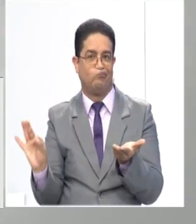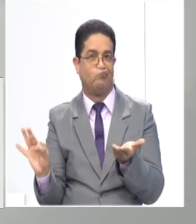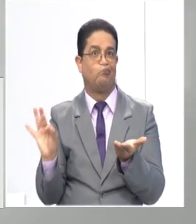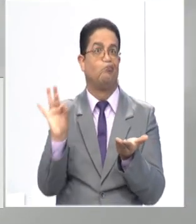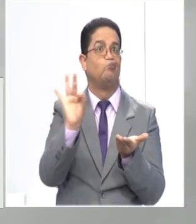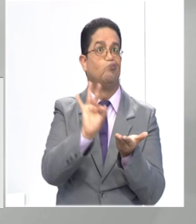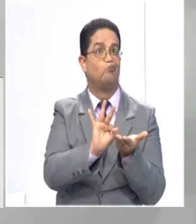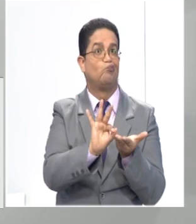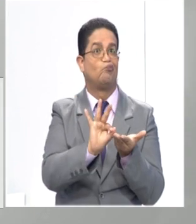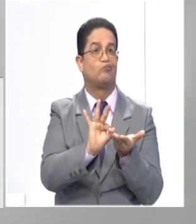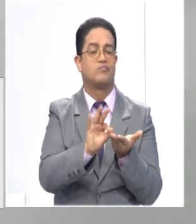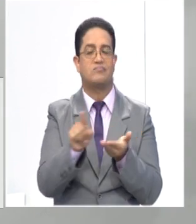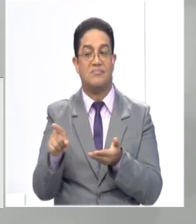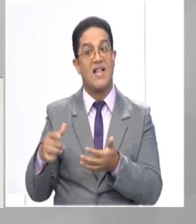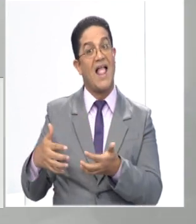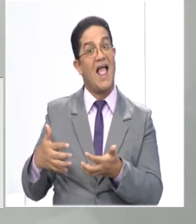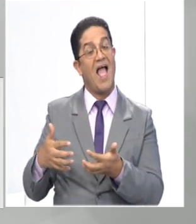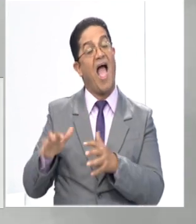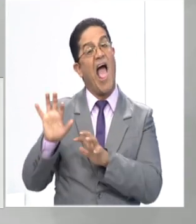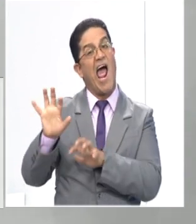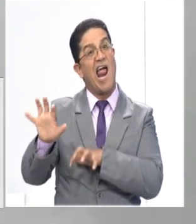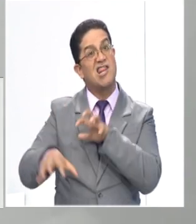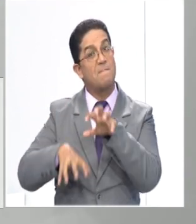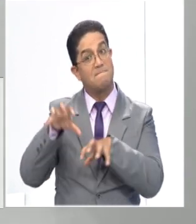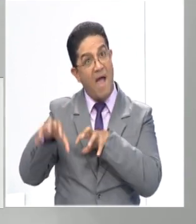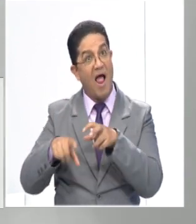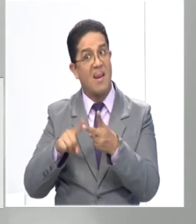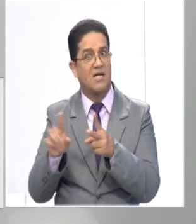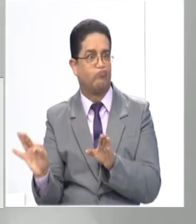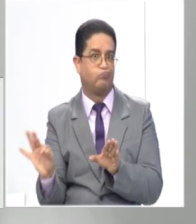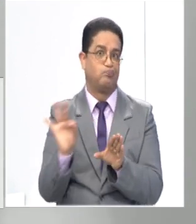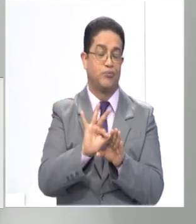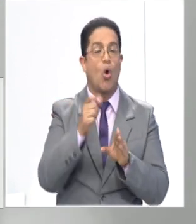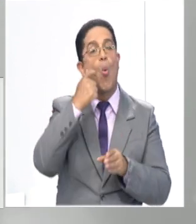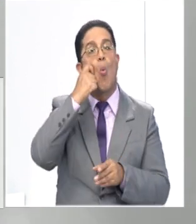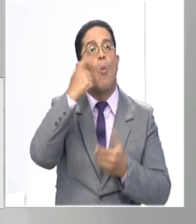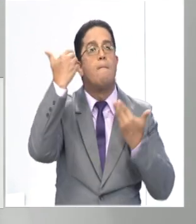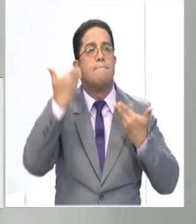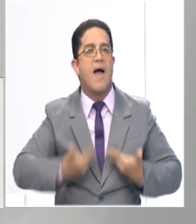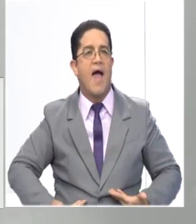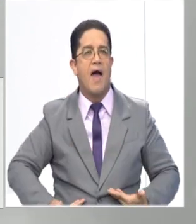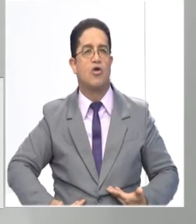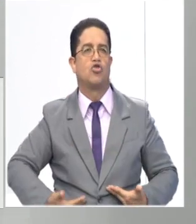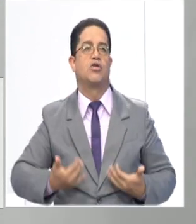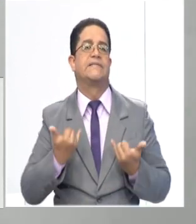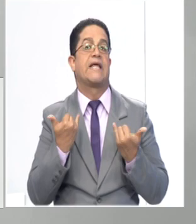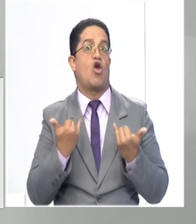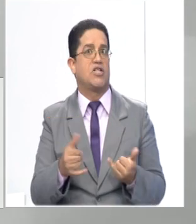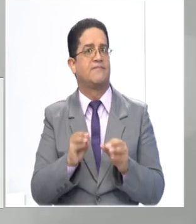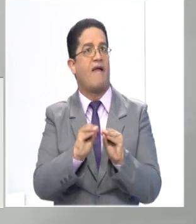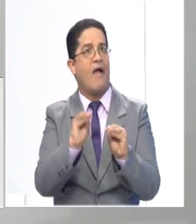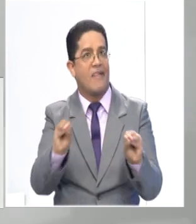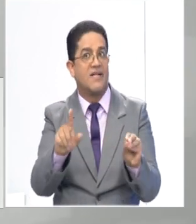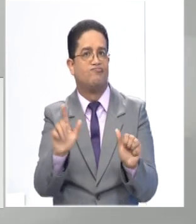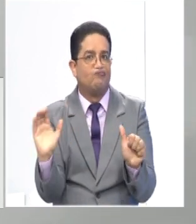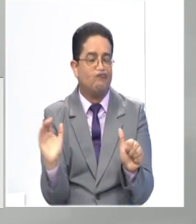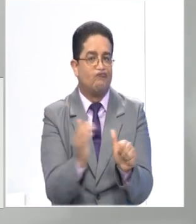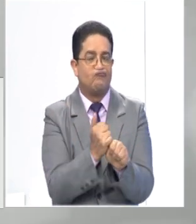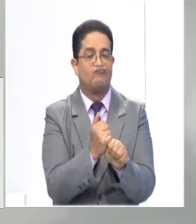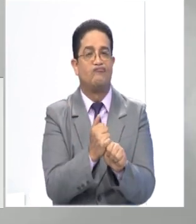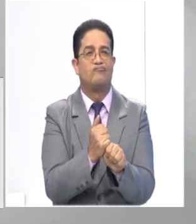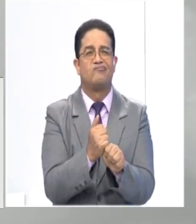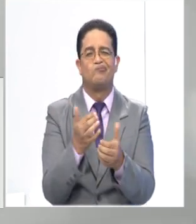infección zoonótica, que es de animales, a humanos. Y ahorita como la alerta es que se han descubierto desde